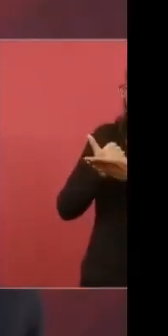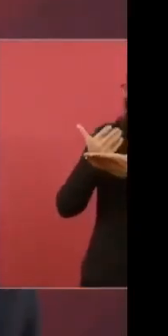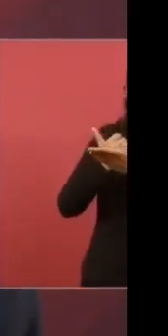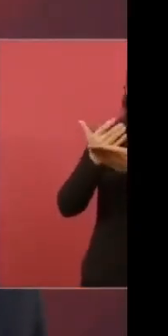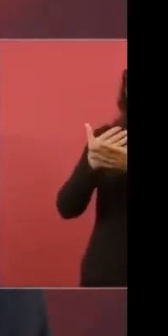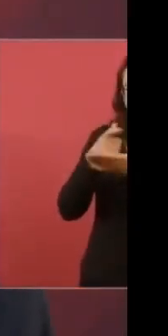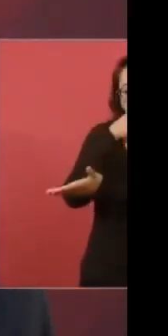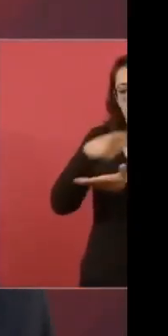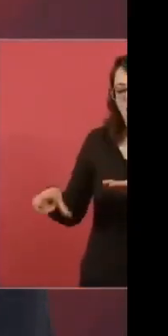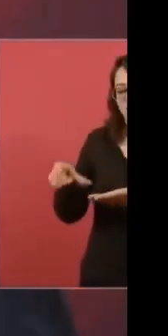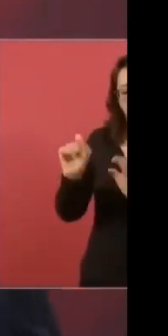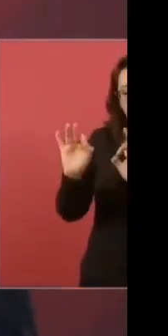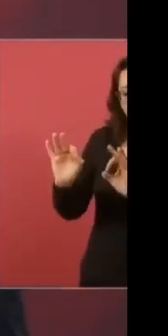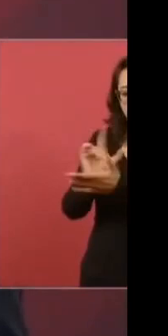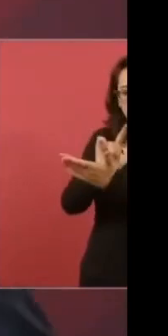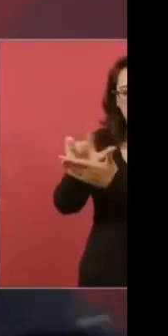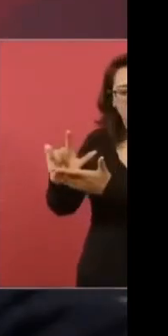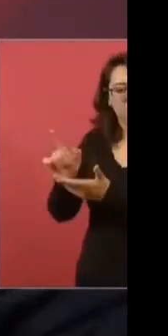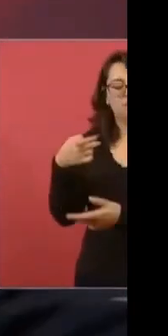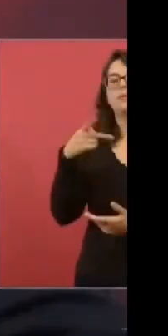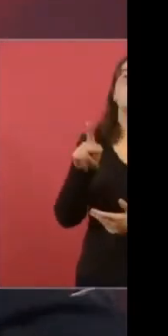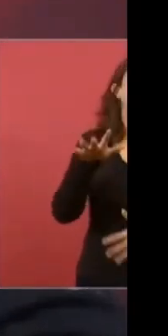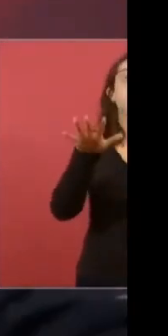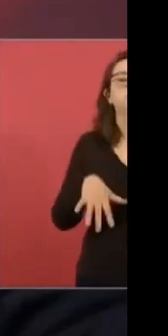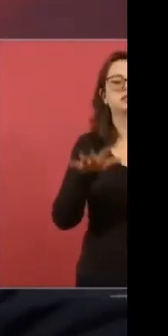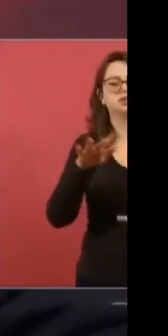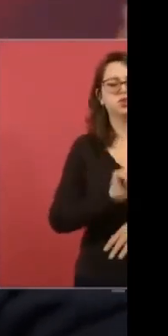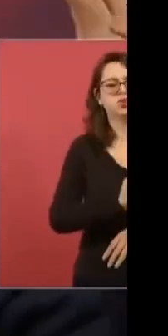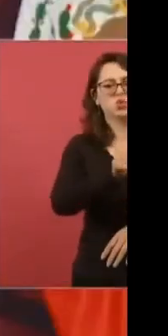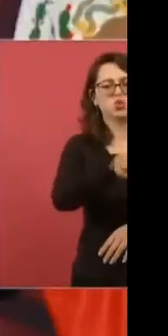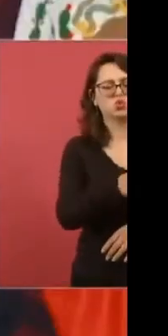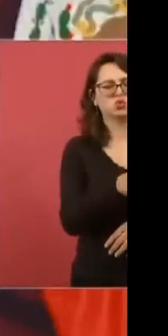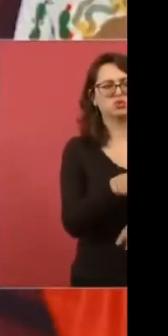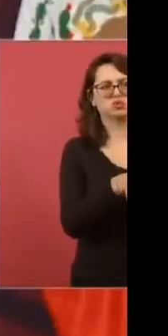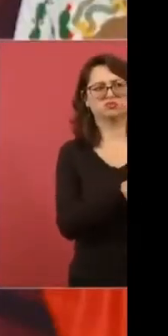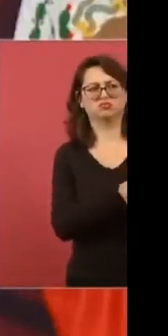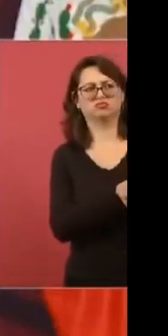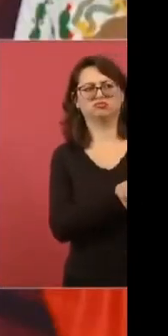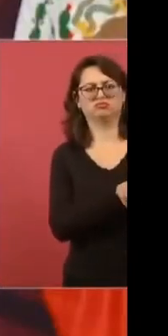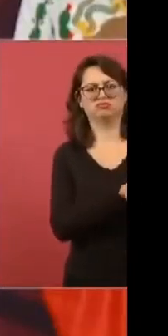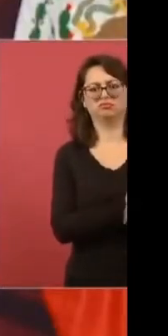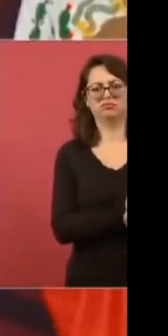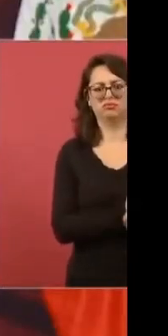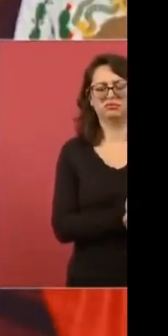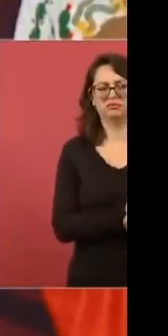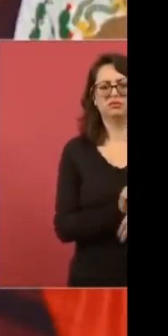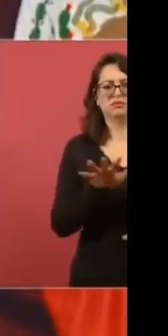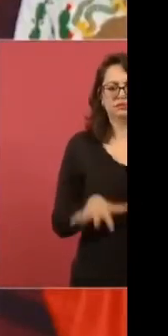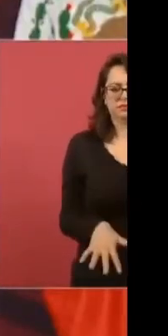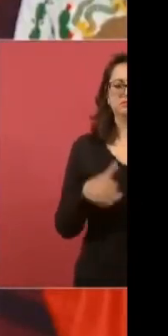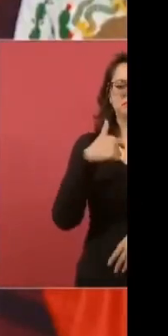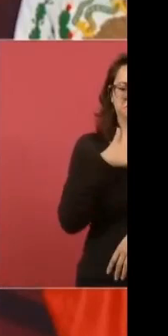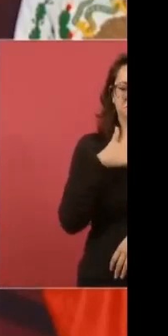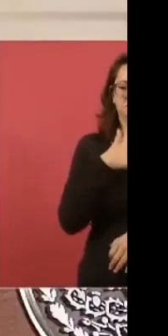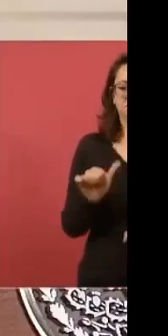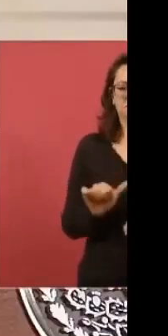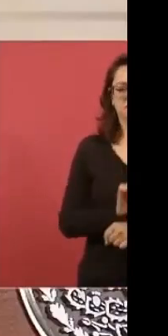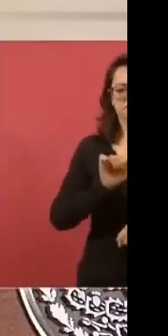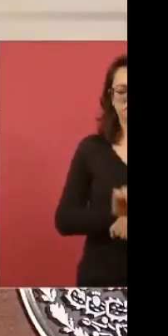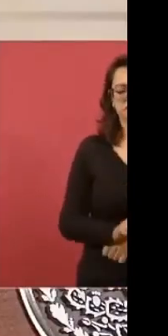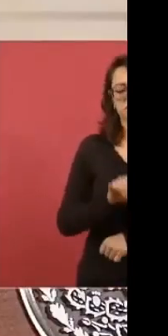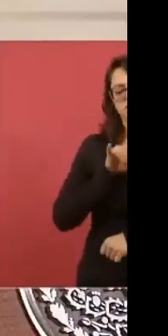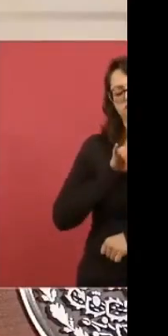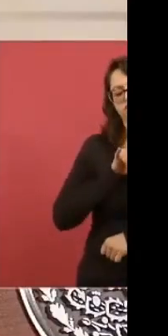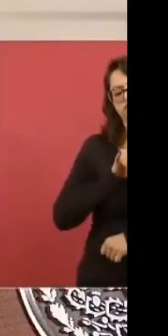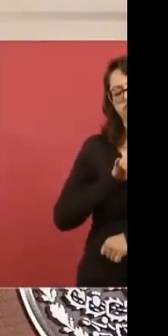los verdaderos delincuentes no son sacados en la música porque vienen Bueno y fuera que le hicieran un